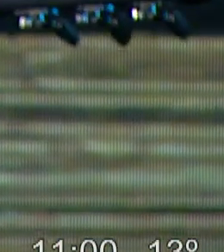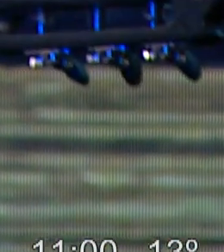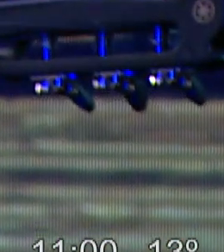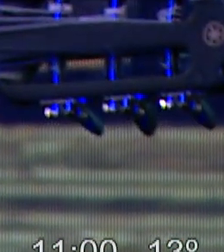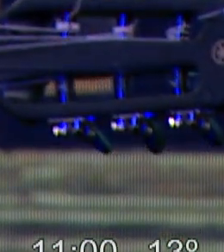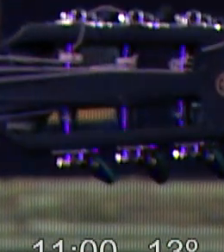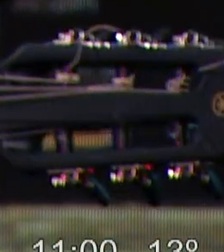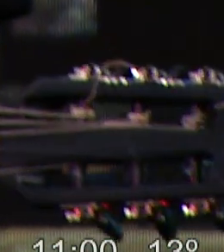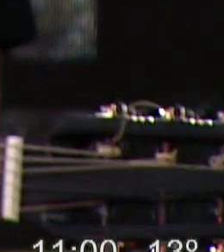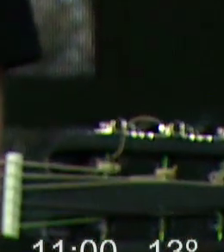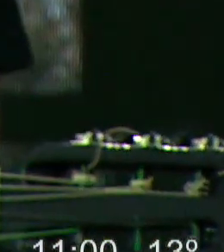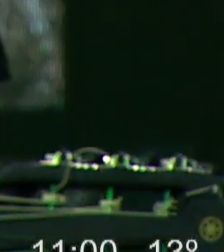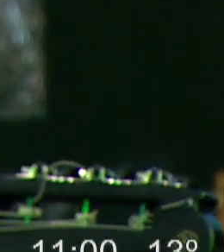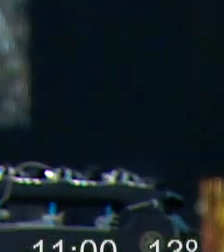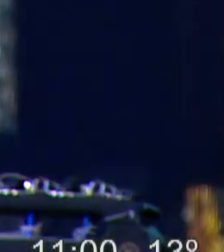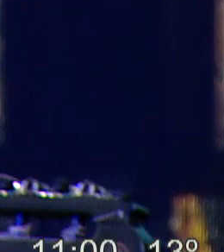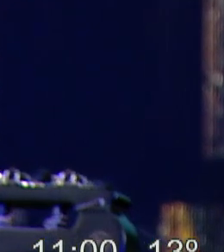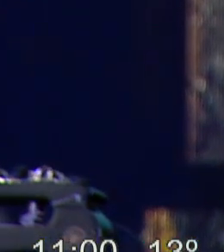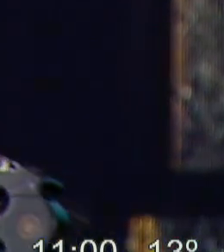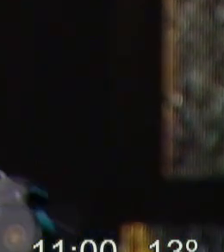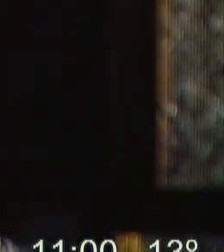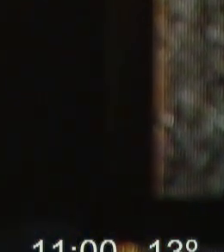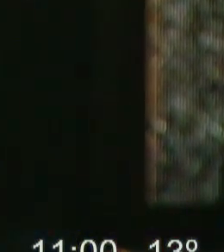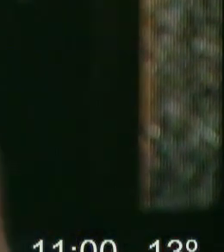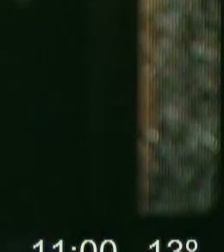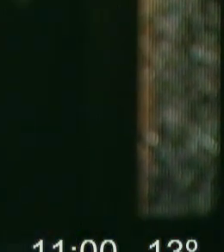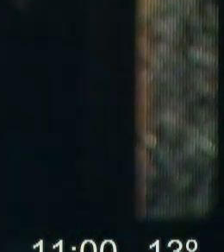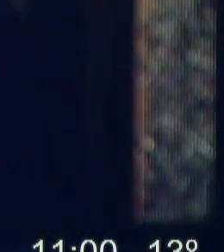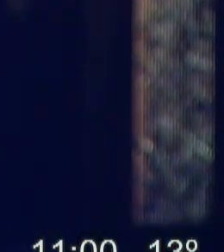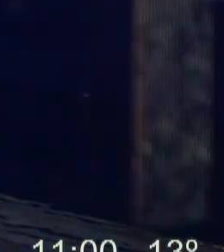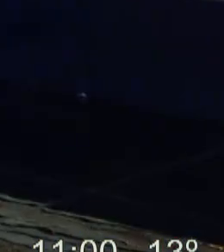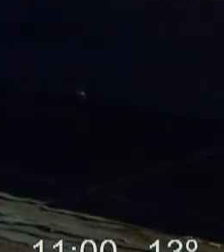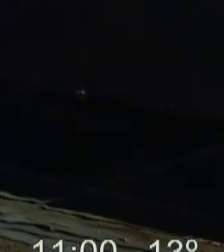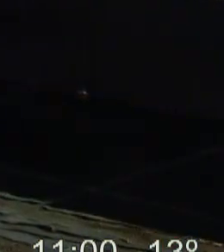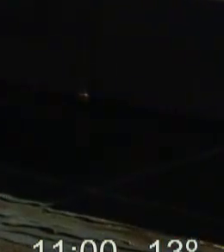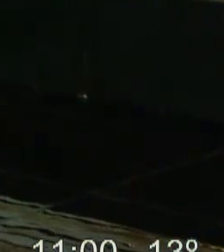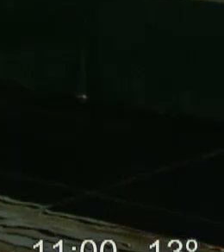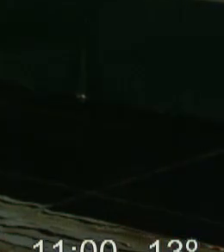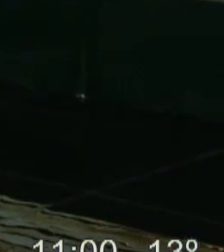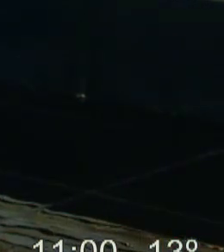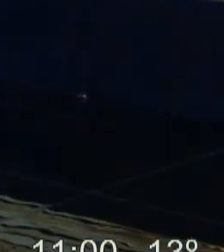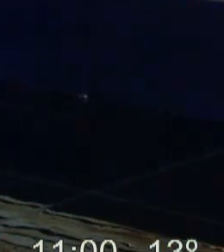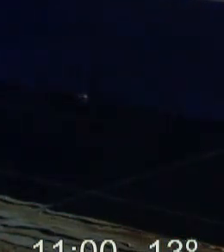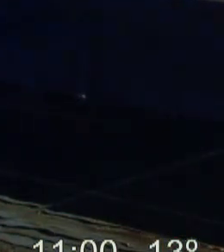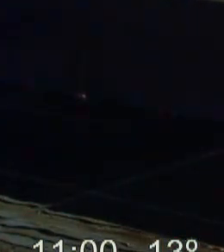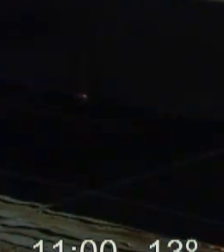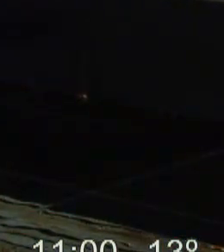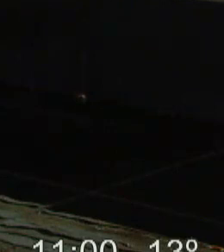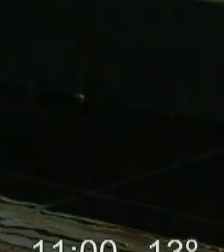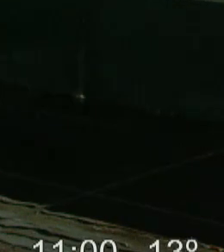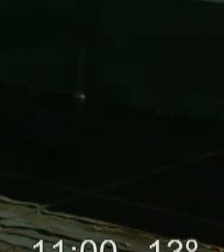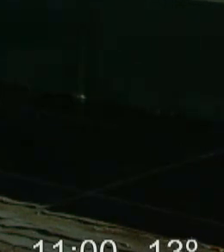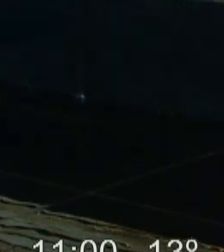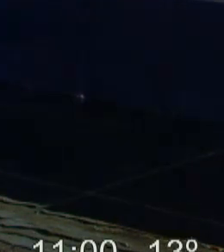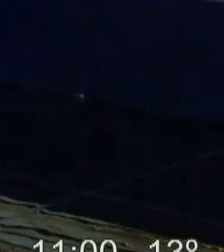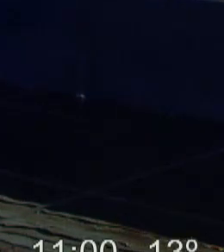popurrí. Empiezo con una que me maté con el estribillo. Tuve como 15 días la hoja en blanco y yo soy la hoja